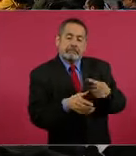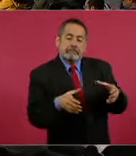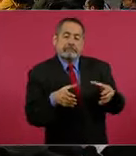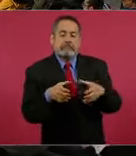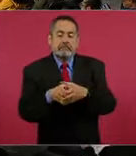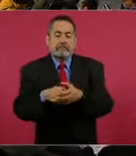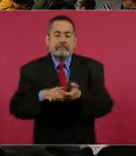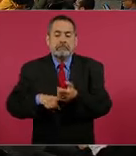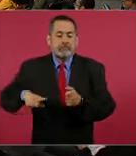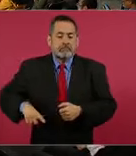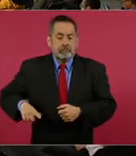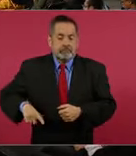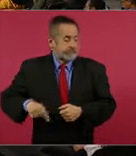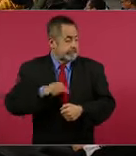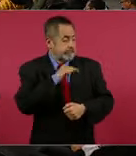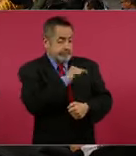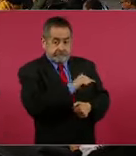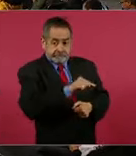vendían